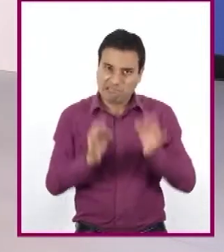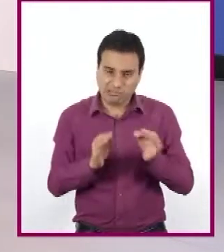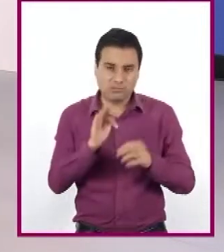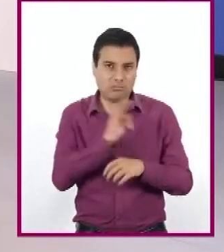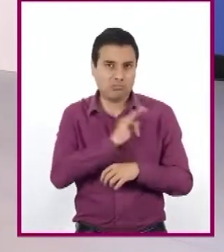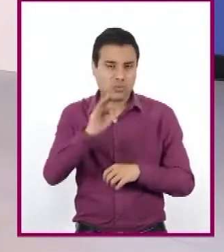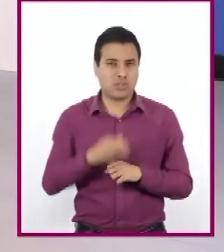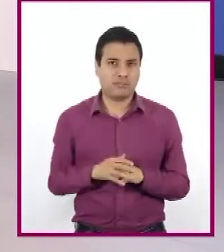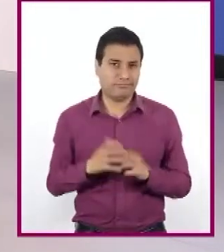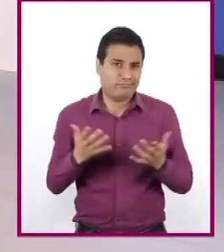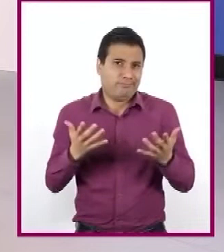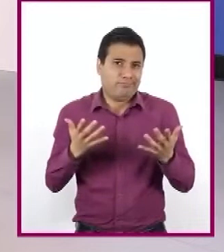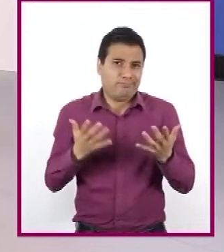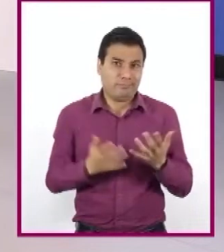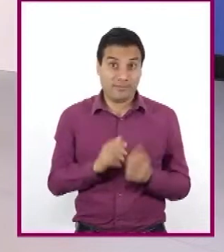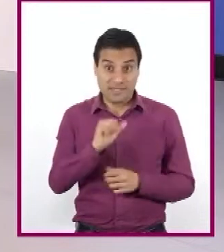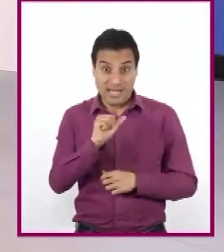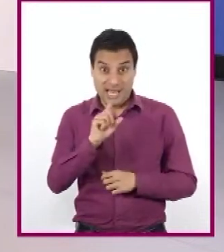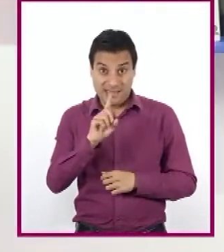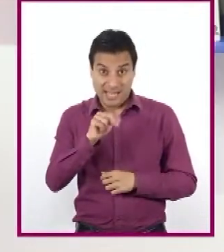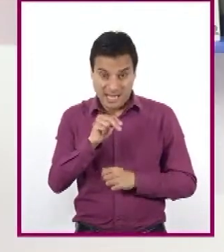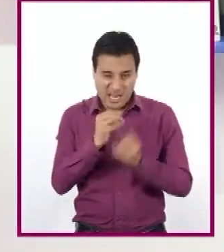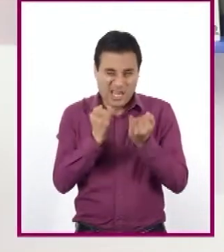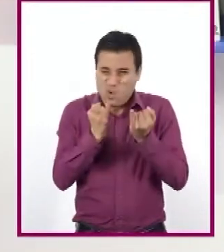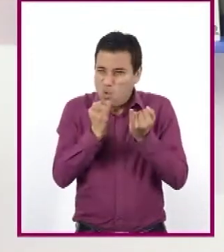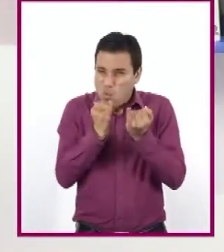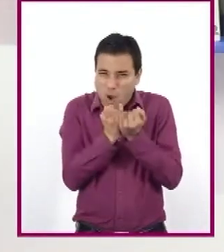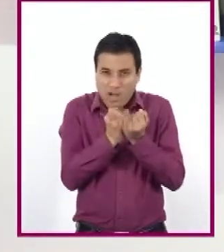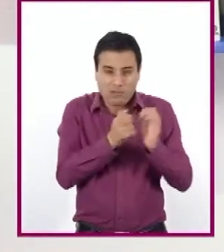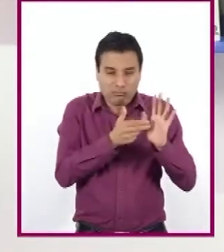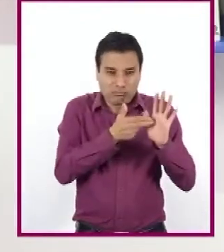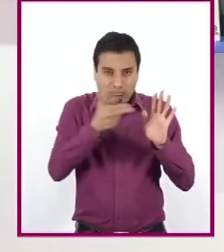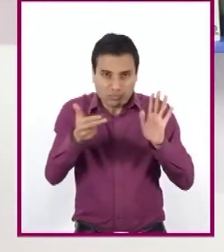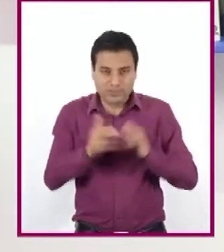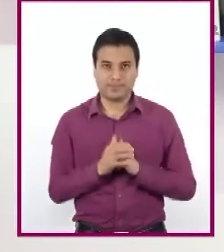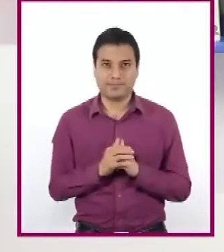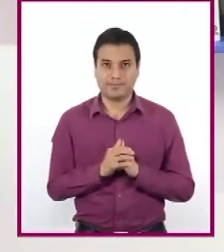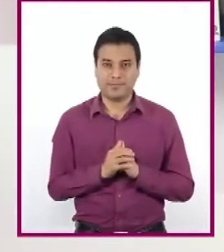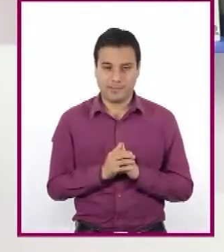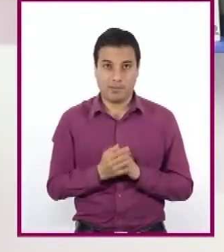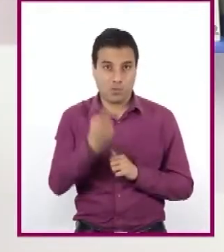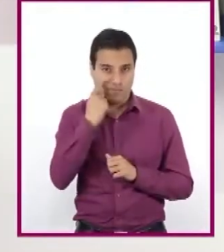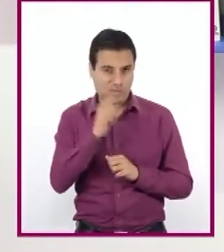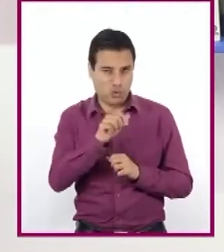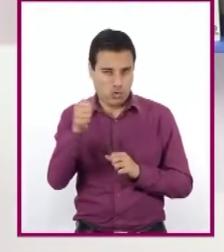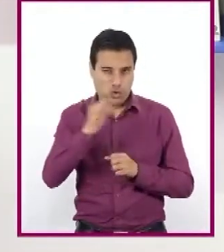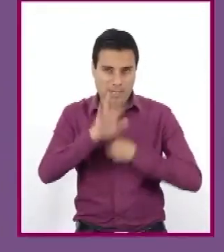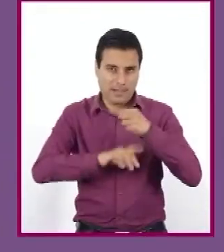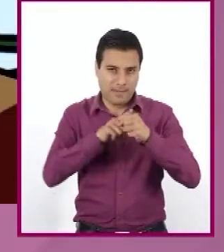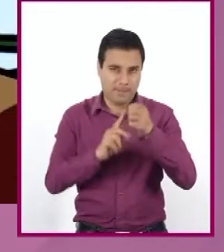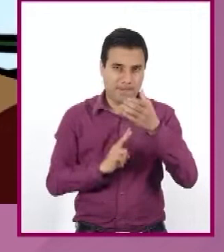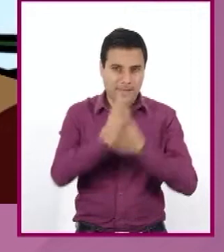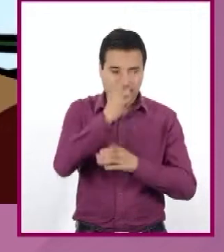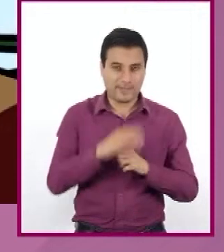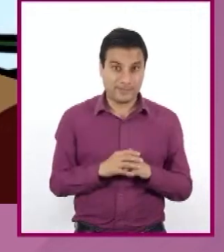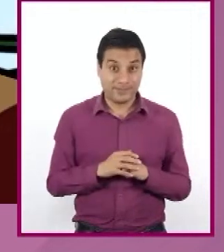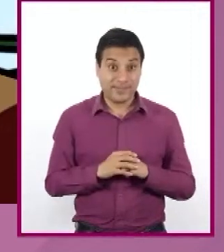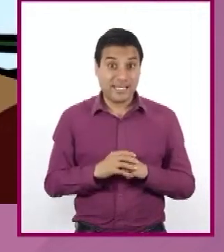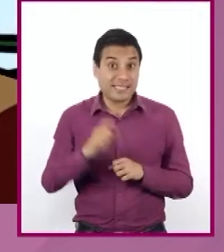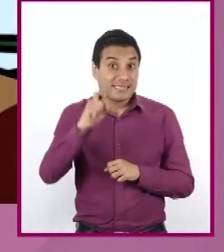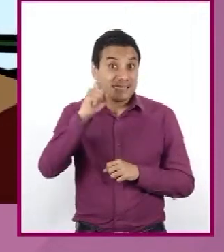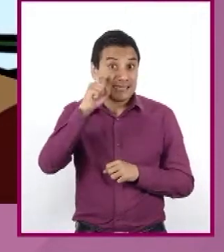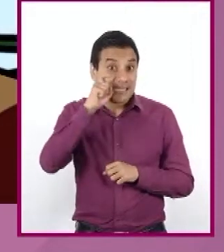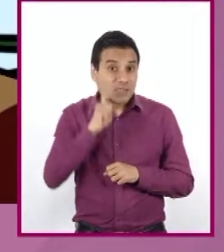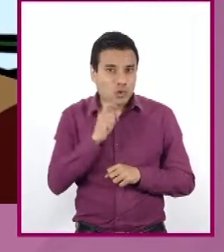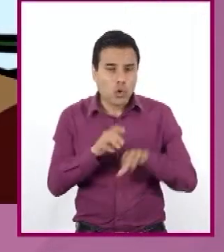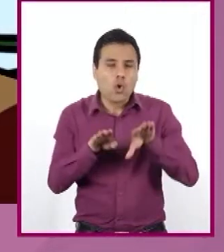cría tiene todo el ADN de su madre. Los organismos que se reproducen de manera asexual tienen la capacidad de